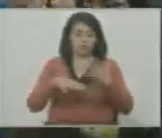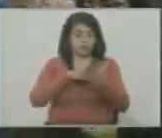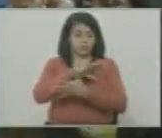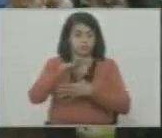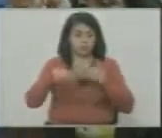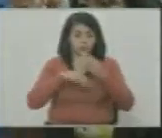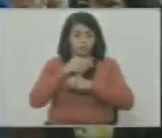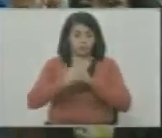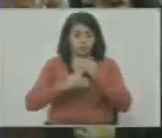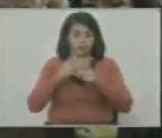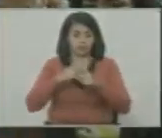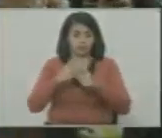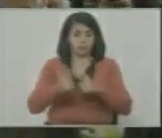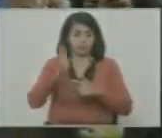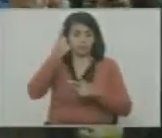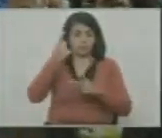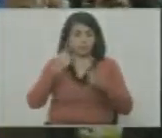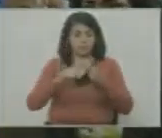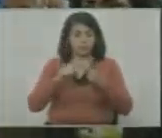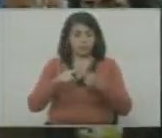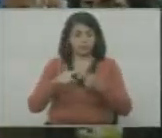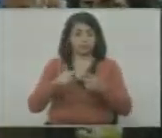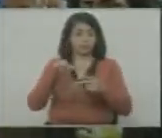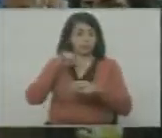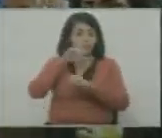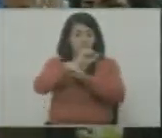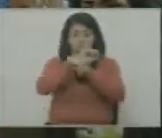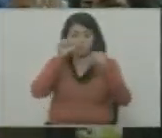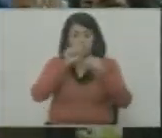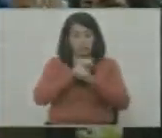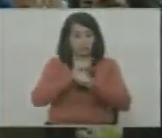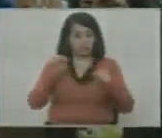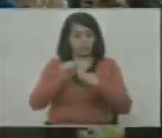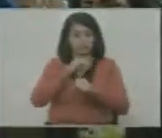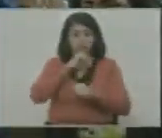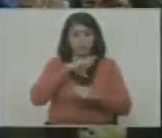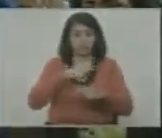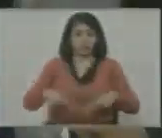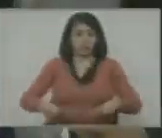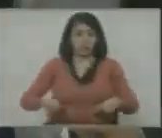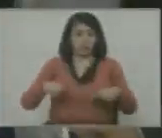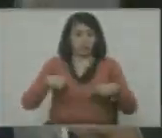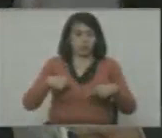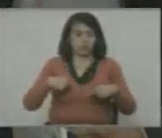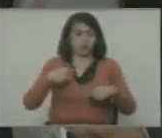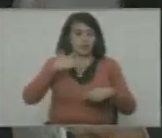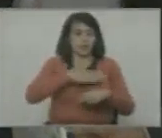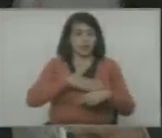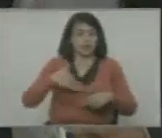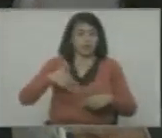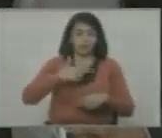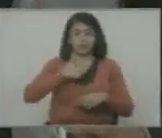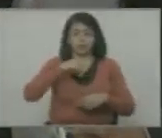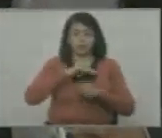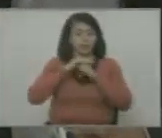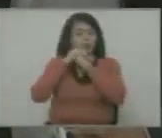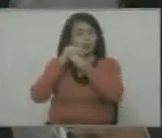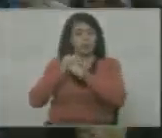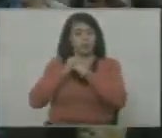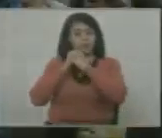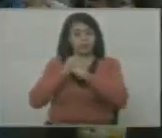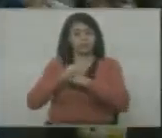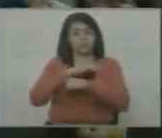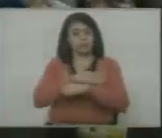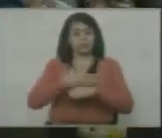efectos que causaron la primera y segunda bomba atómica lanzada en la historia de la humanidad. Queremos elevar nuestras plegarias, señor